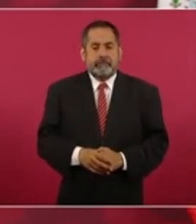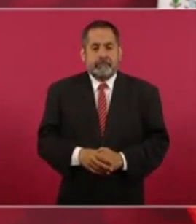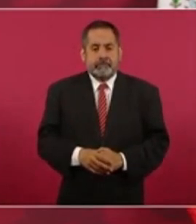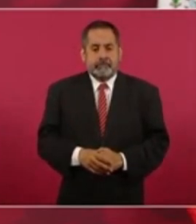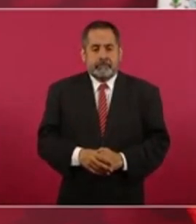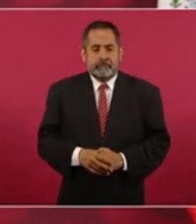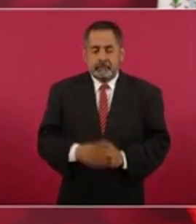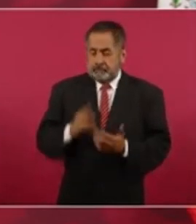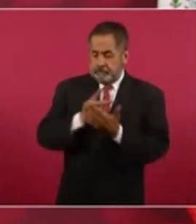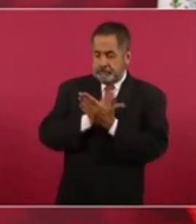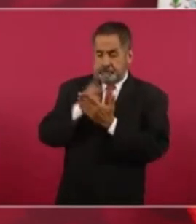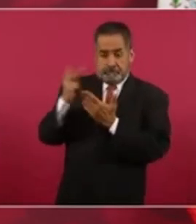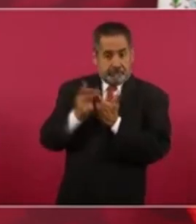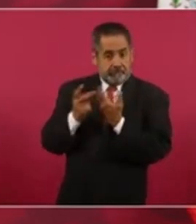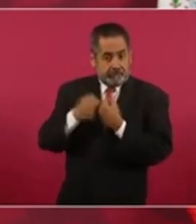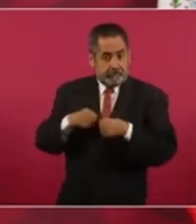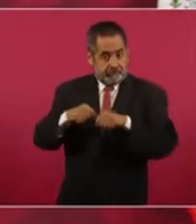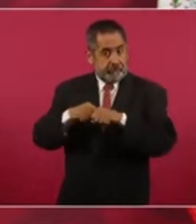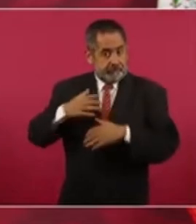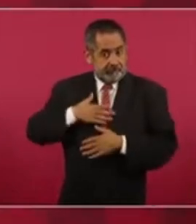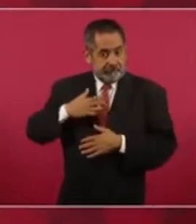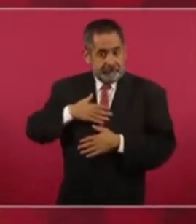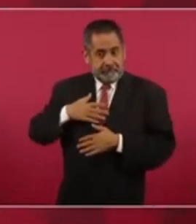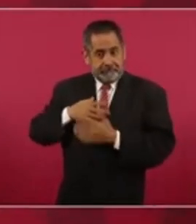Los programas sociales nuestros,